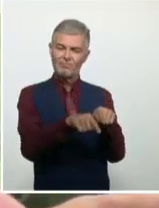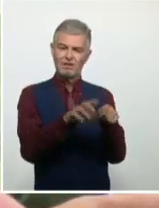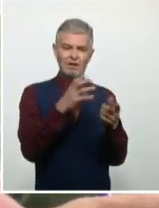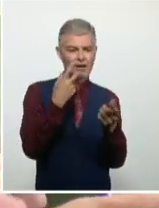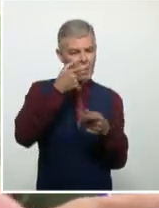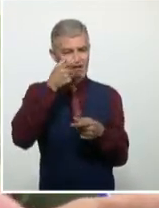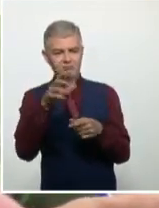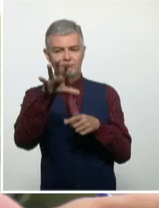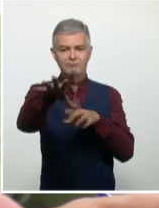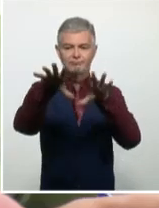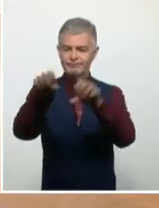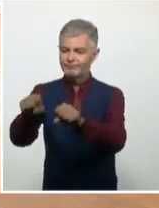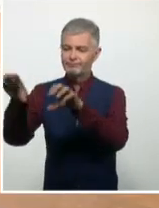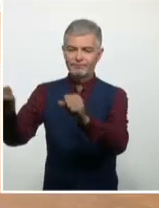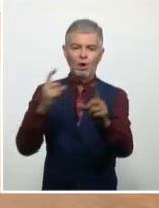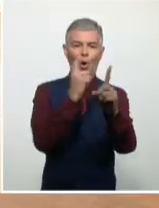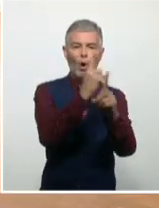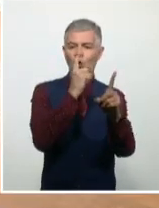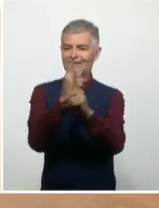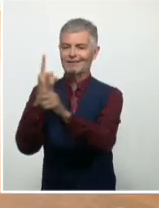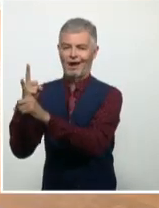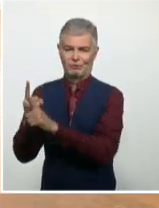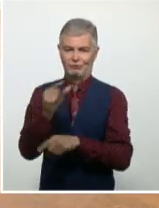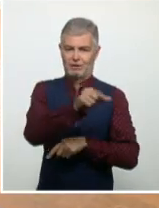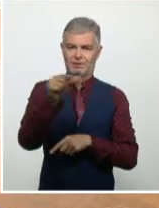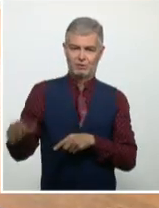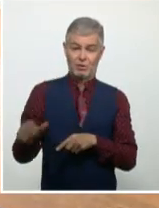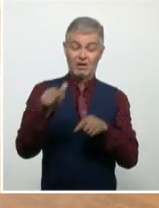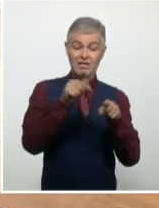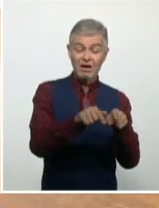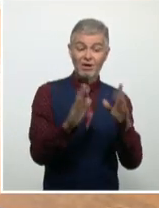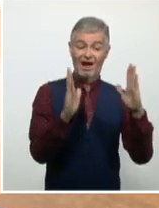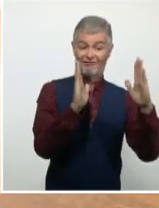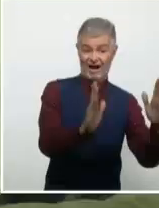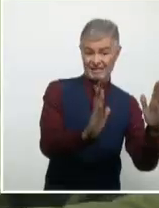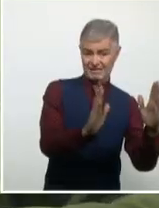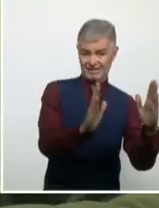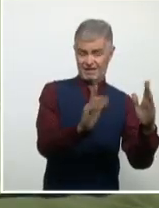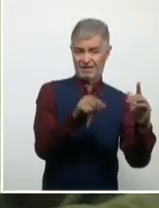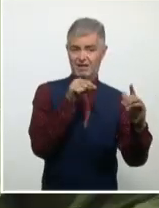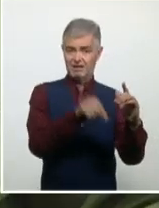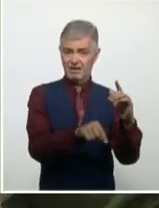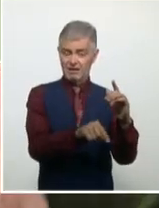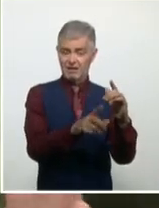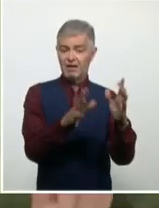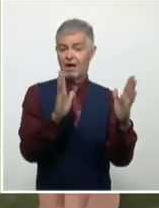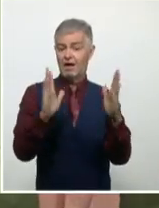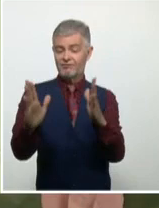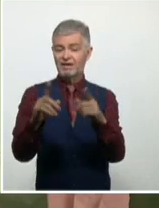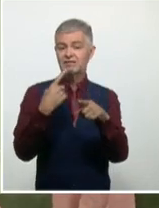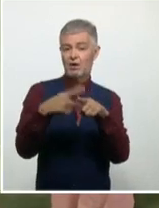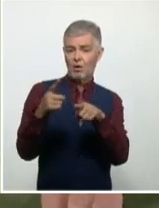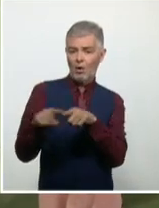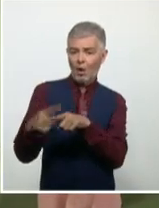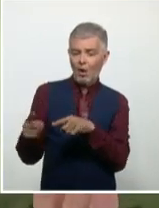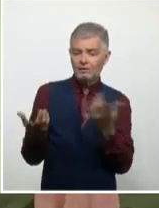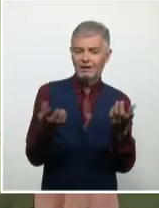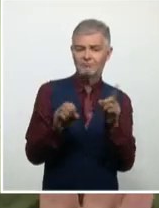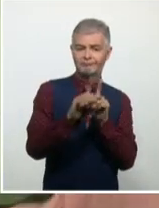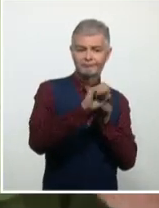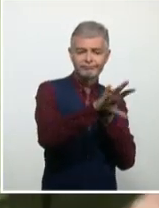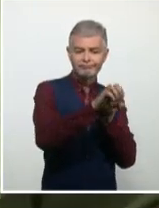los posibles contactos, pues el paso de una fase de transmisión autóctona limitada, que se circunscribe a conglomerados de población